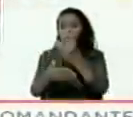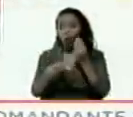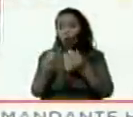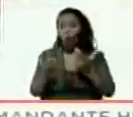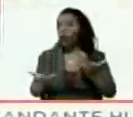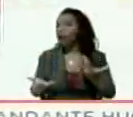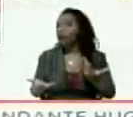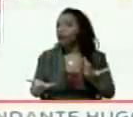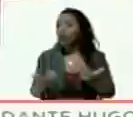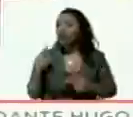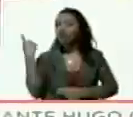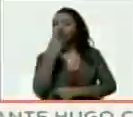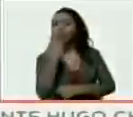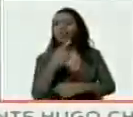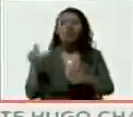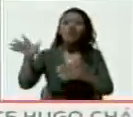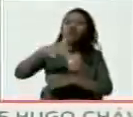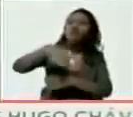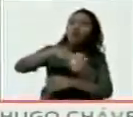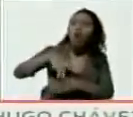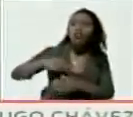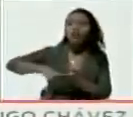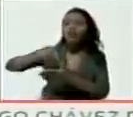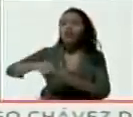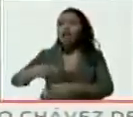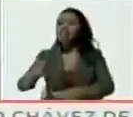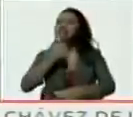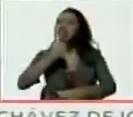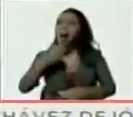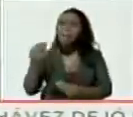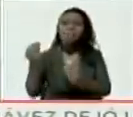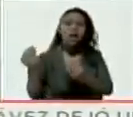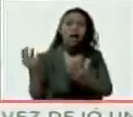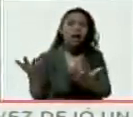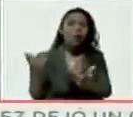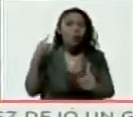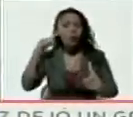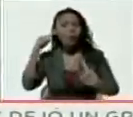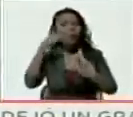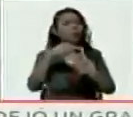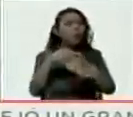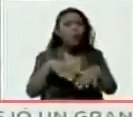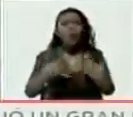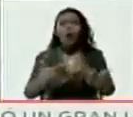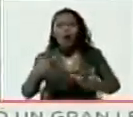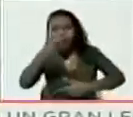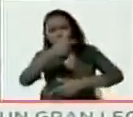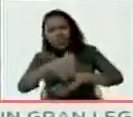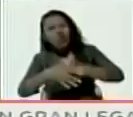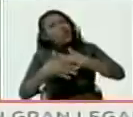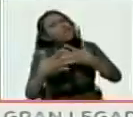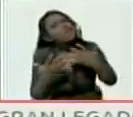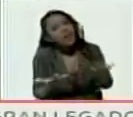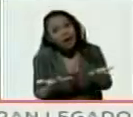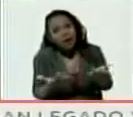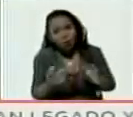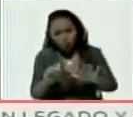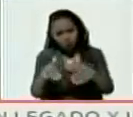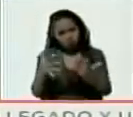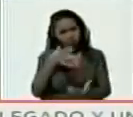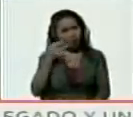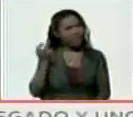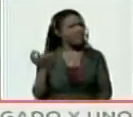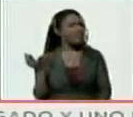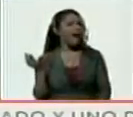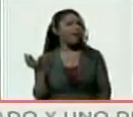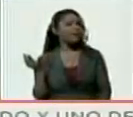No solamente dónde lo contrataron y cómo lo contrataron, sino quién y para qué. ¿Cuál es el objetivo? ¿Qué estaban buscando? ¿Cuál es la verdad?